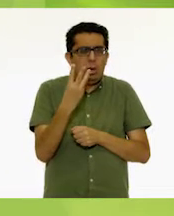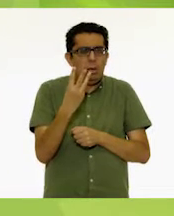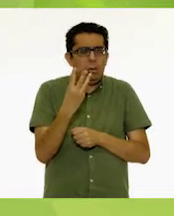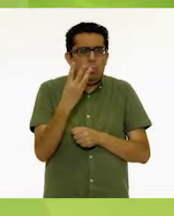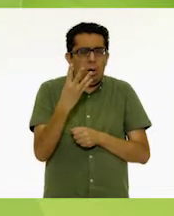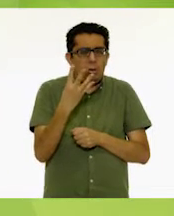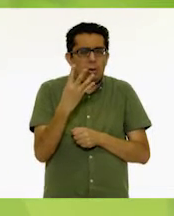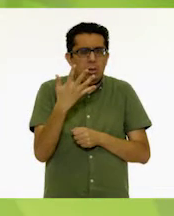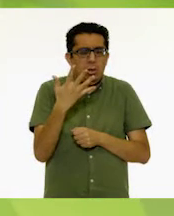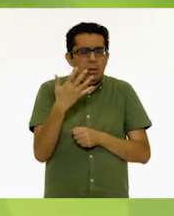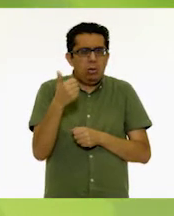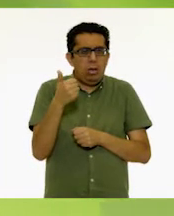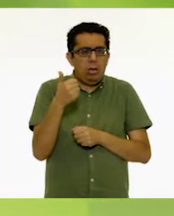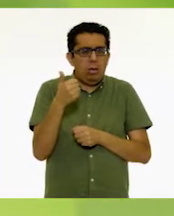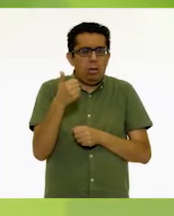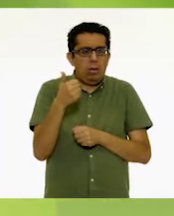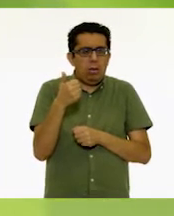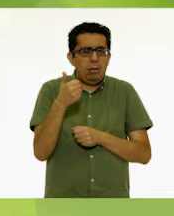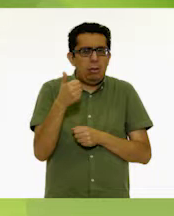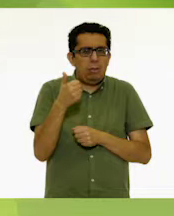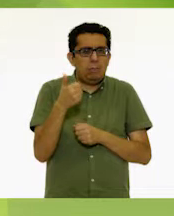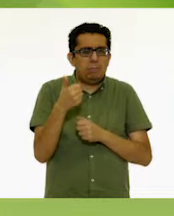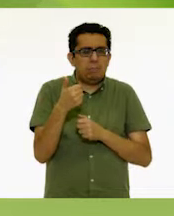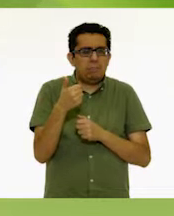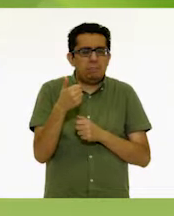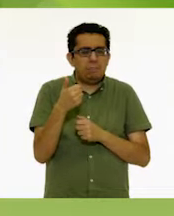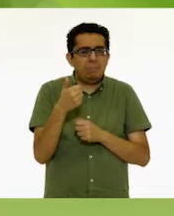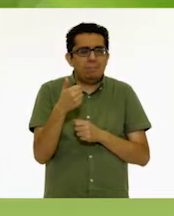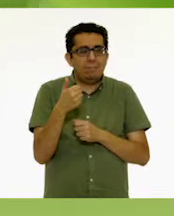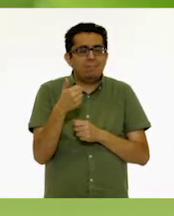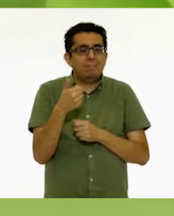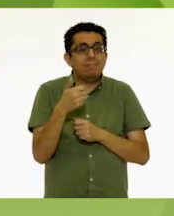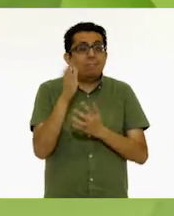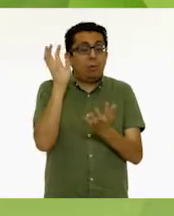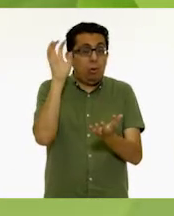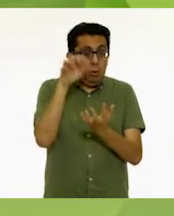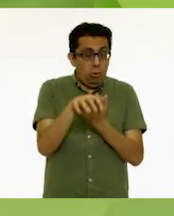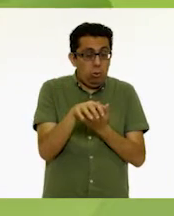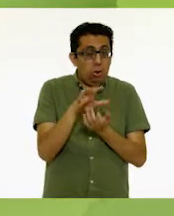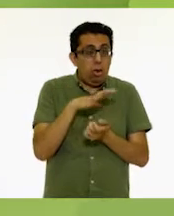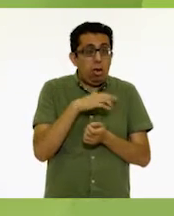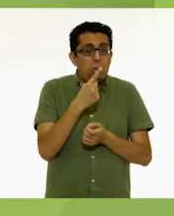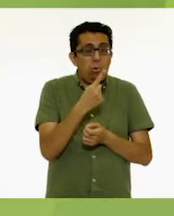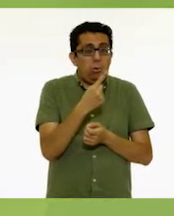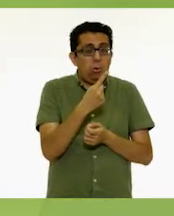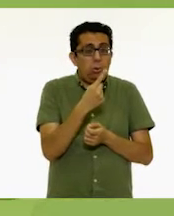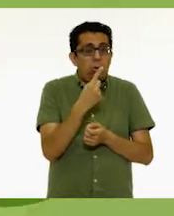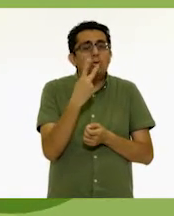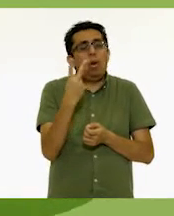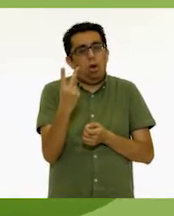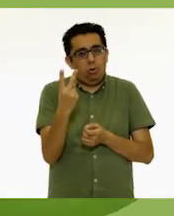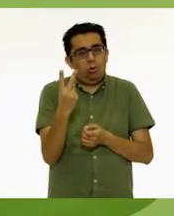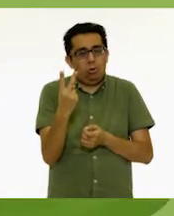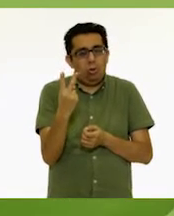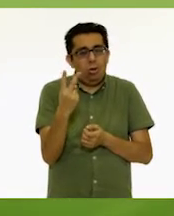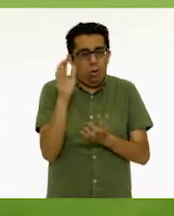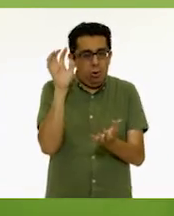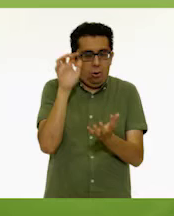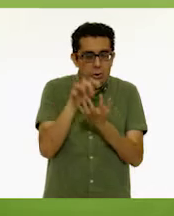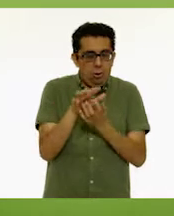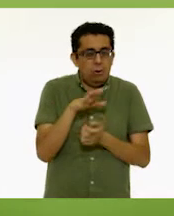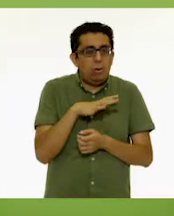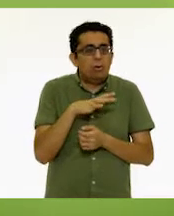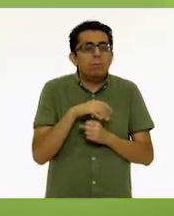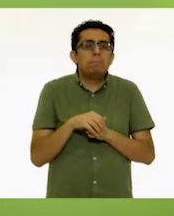4, 5, 6 bloques. Y el cocodrilo 1, 2 bloques.